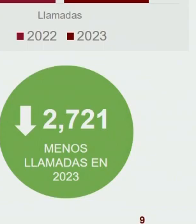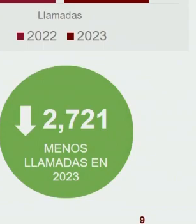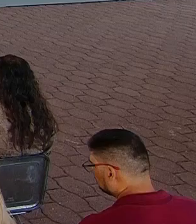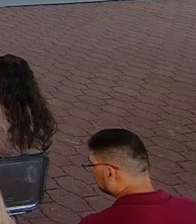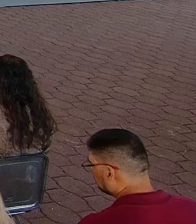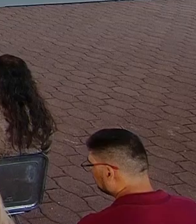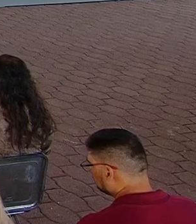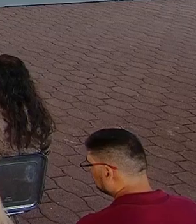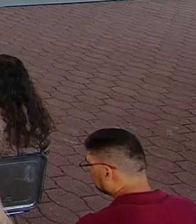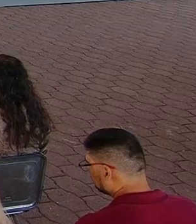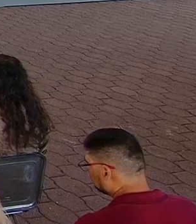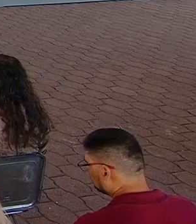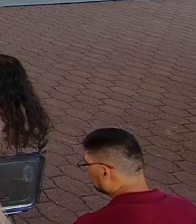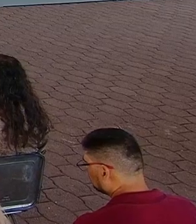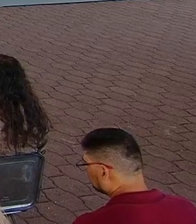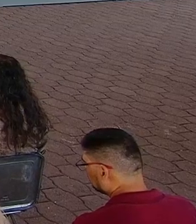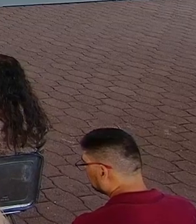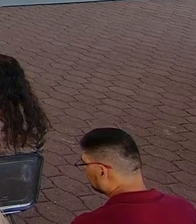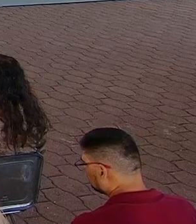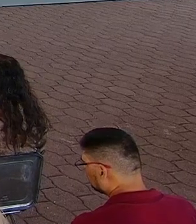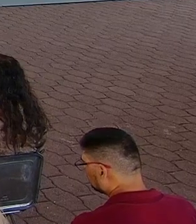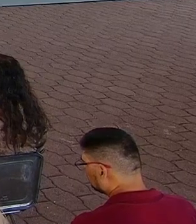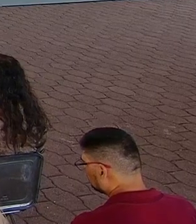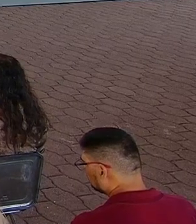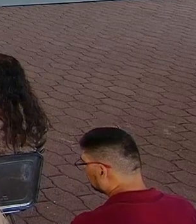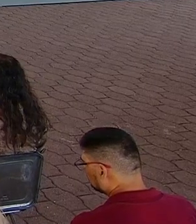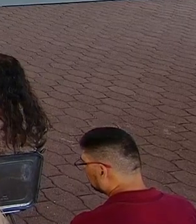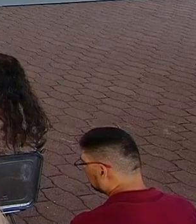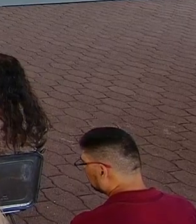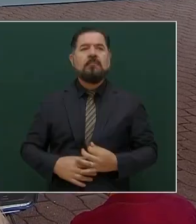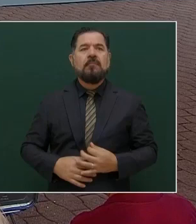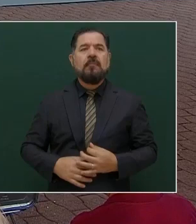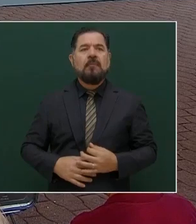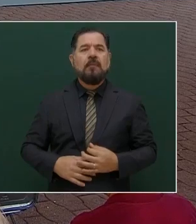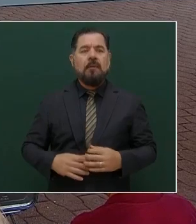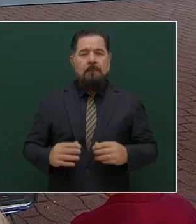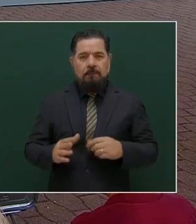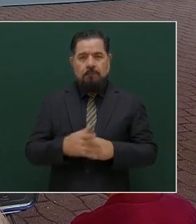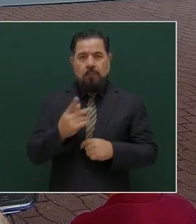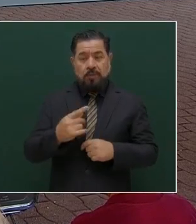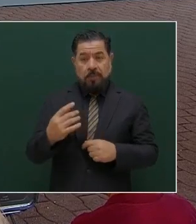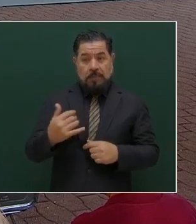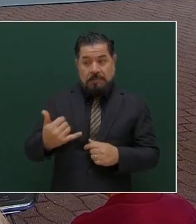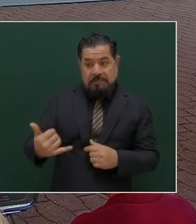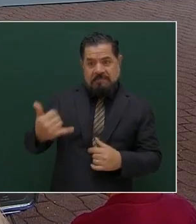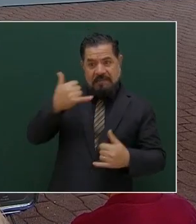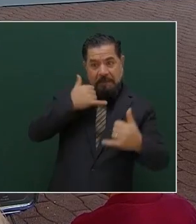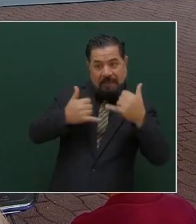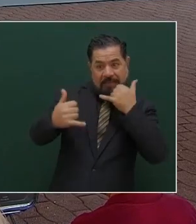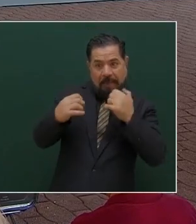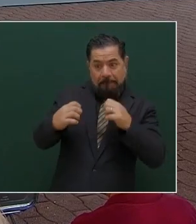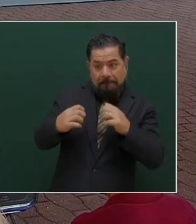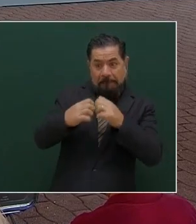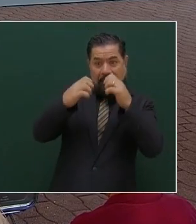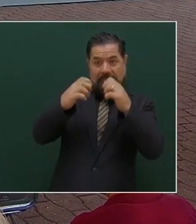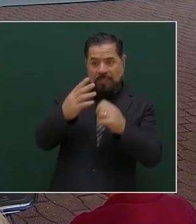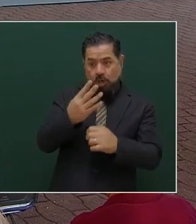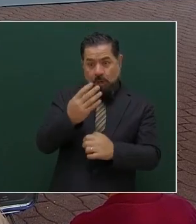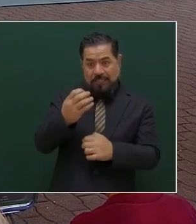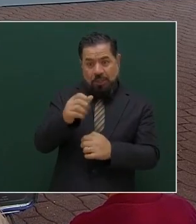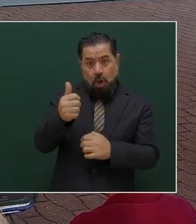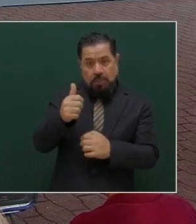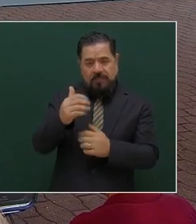presidente, ha bajado el número de llamadas al 911 en 2,721